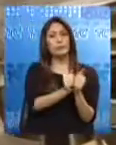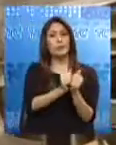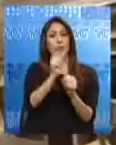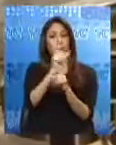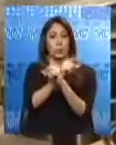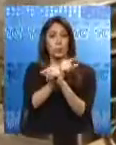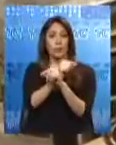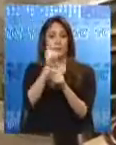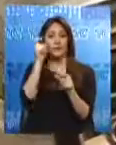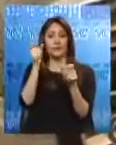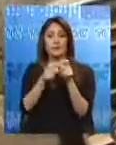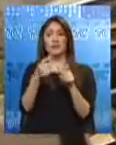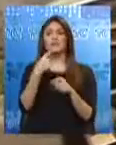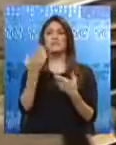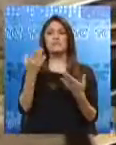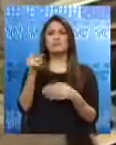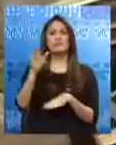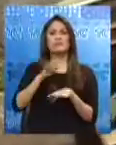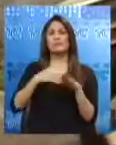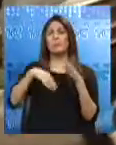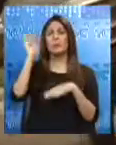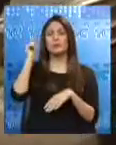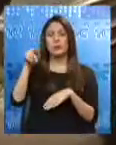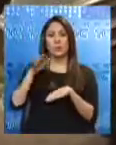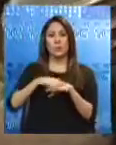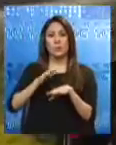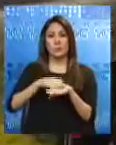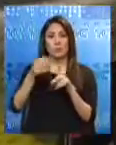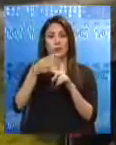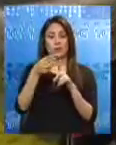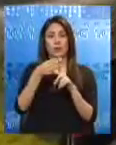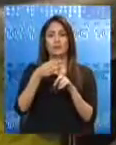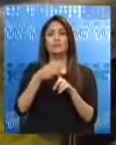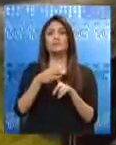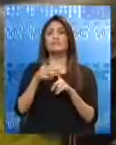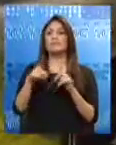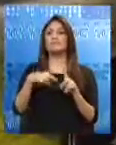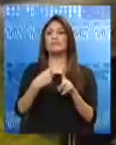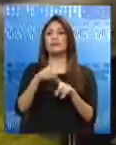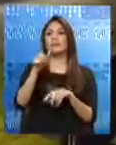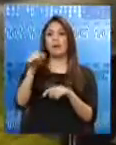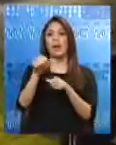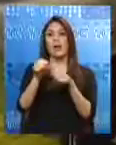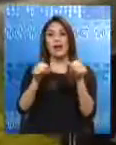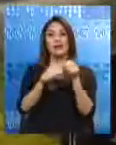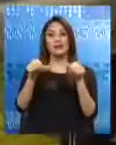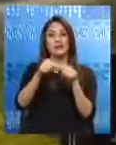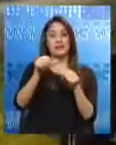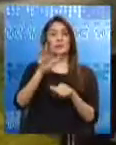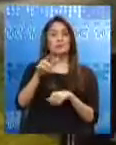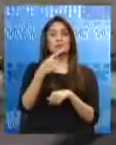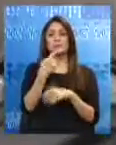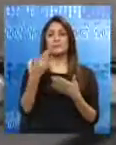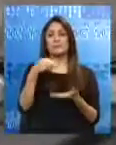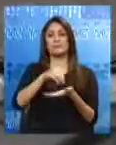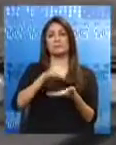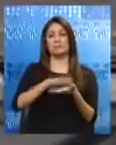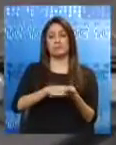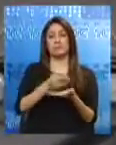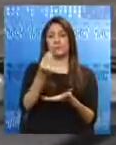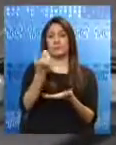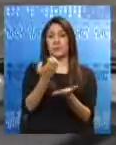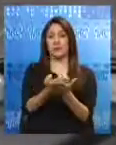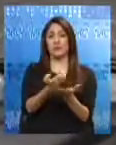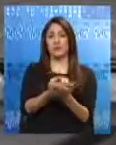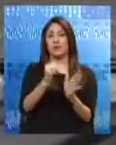Twitter de la Fiscalía, a quien señalaban en primera instancia a través de redes sociales, incluso como asesor del alcalde Mauricio Rodas, registró acreditaciones económicas